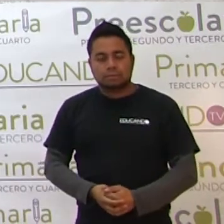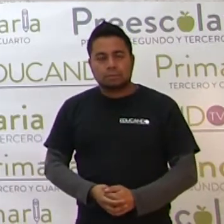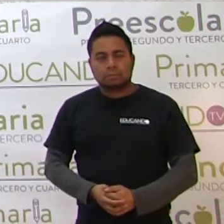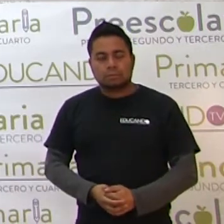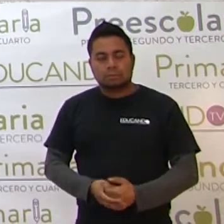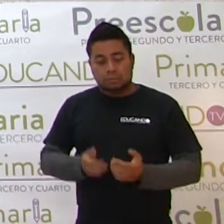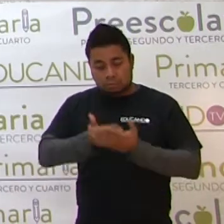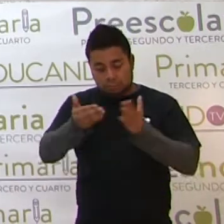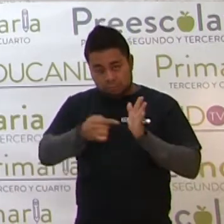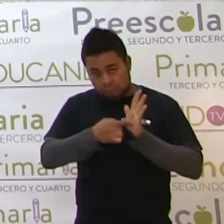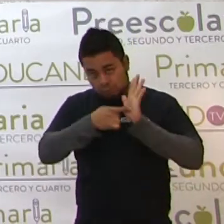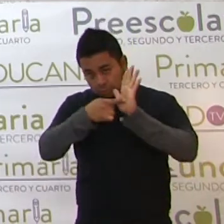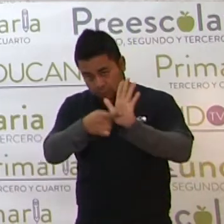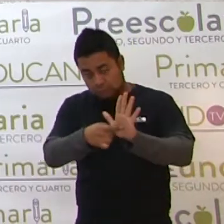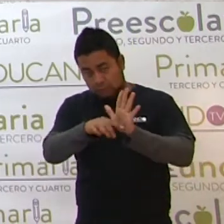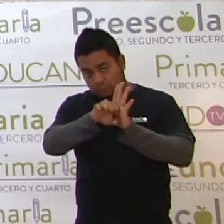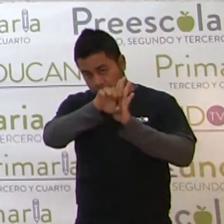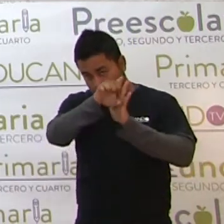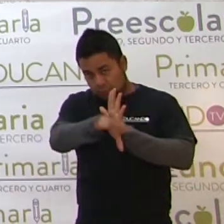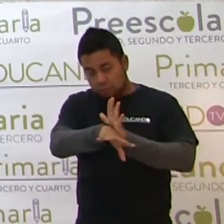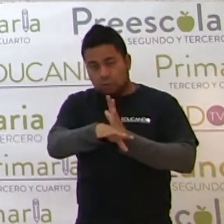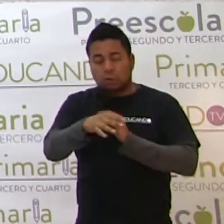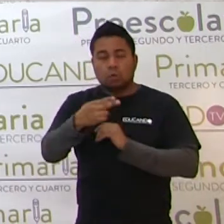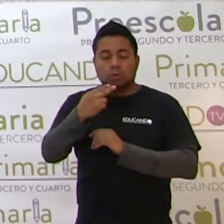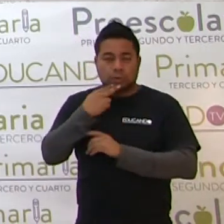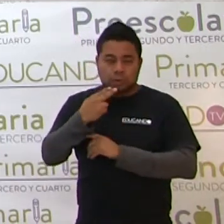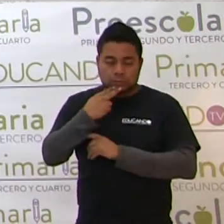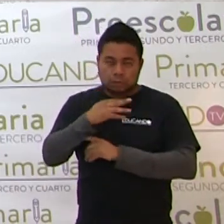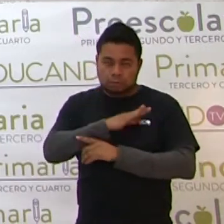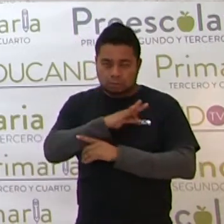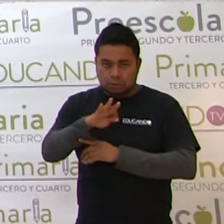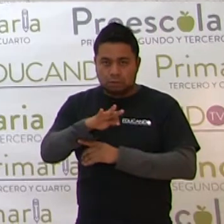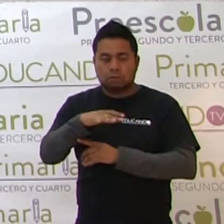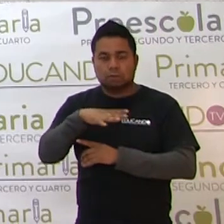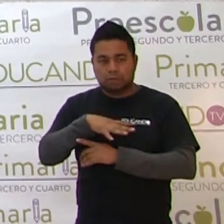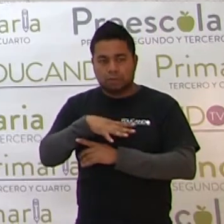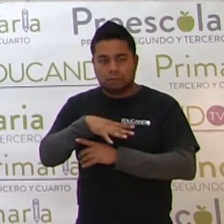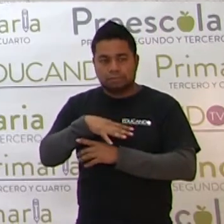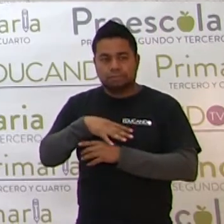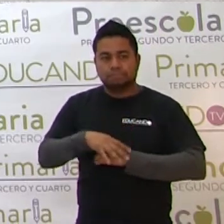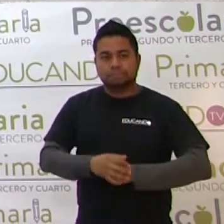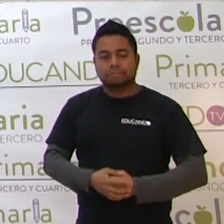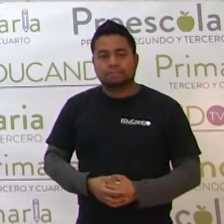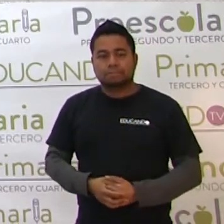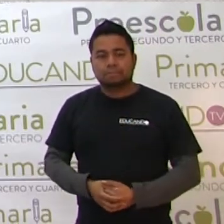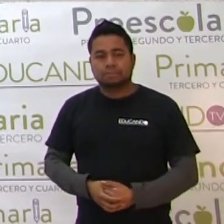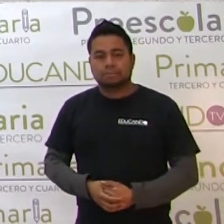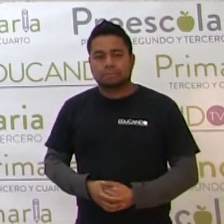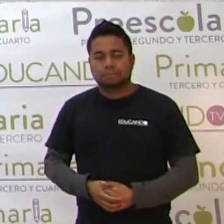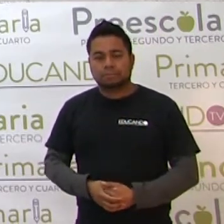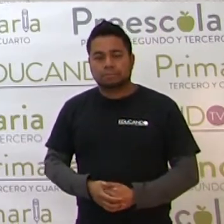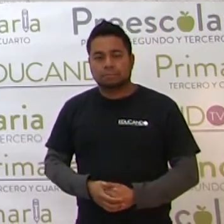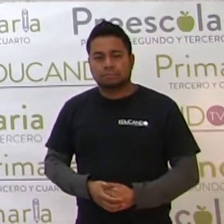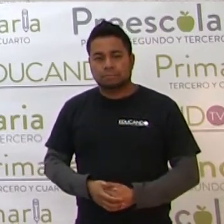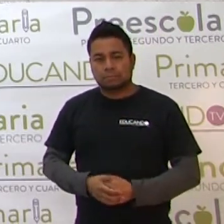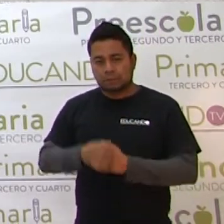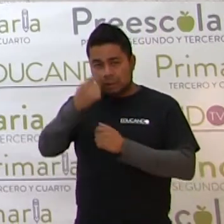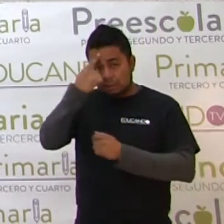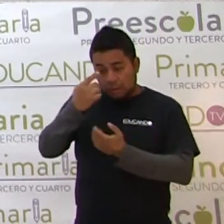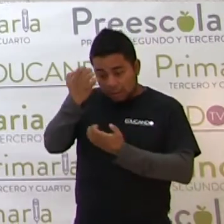presentar, por ejemplo, podemos utilizar, se presentan los aspectos que han de considerarse para